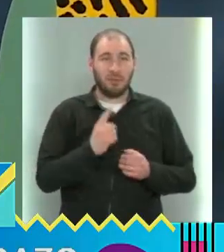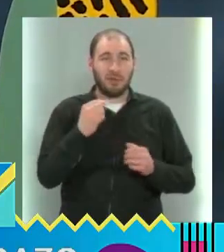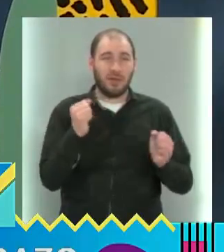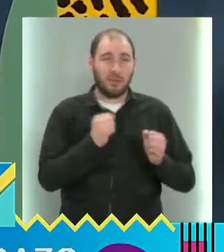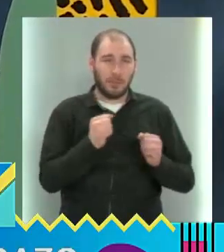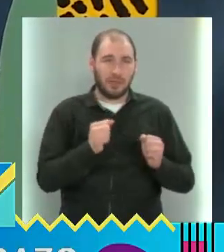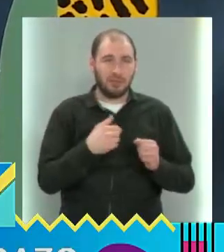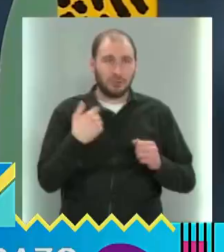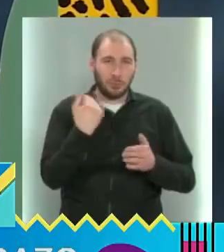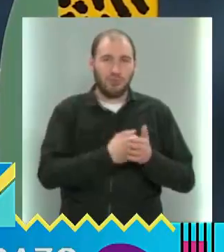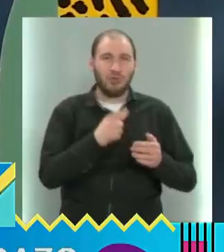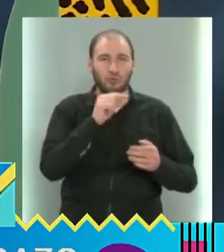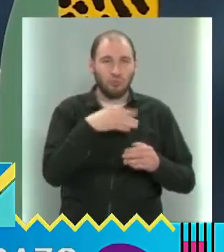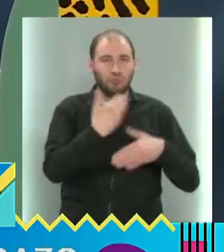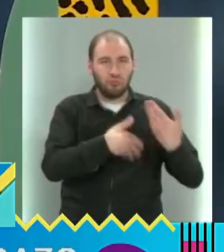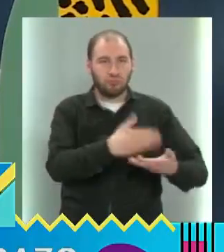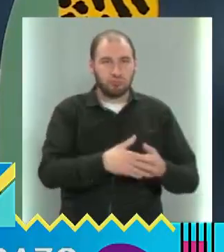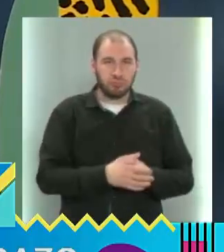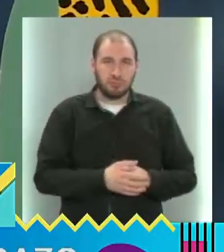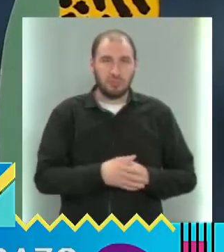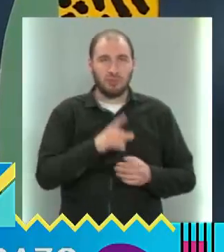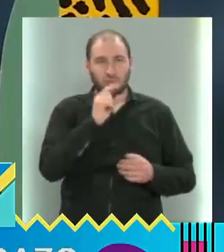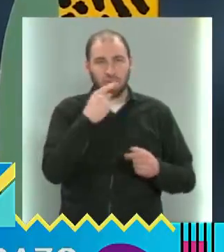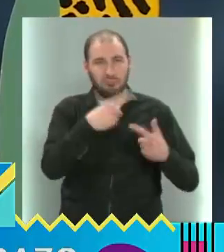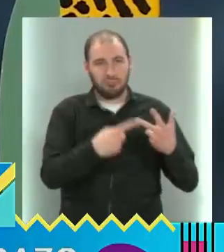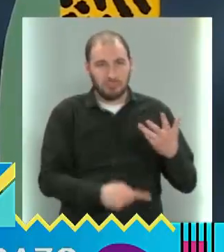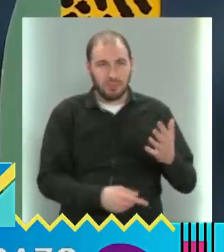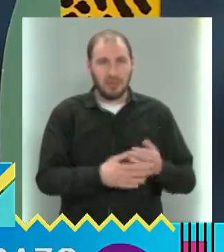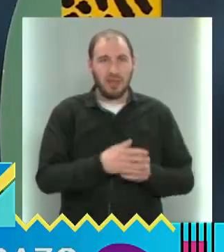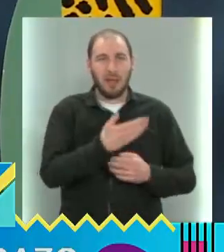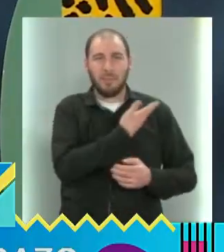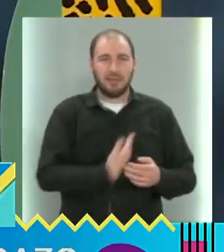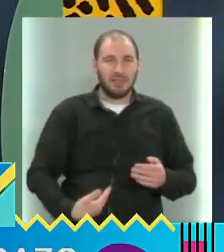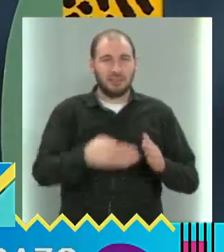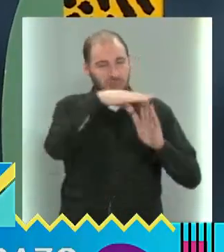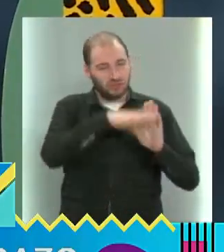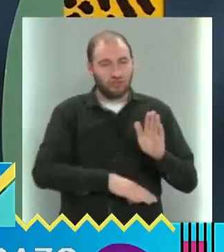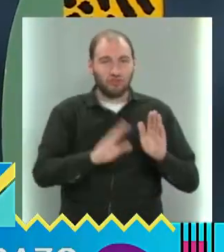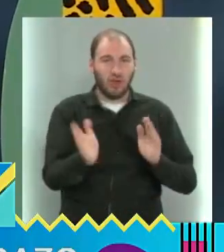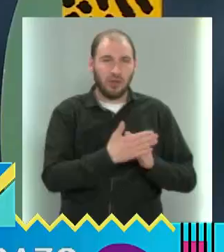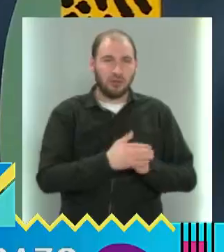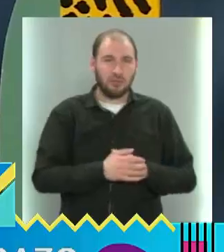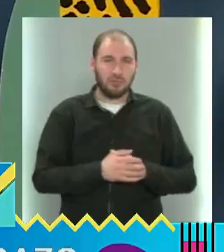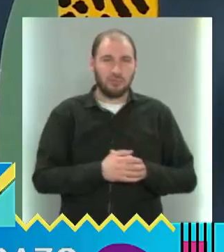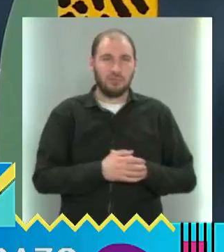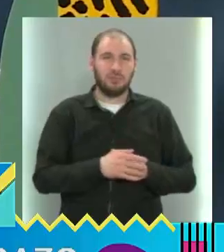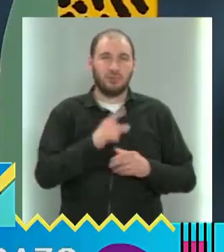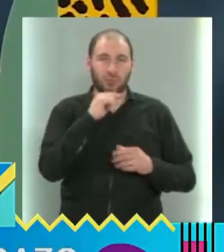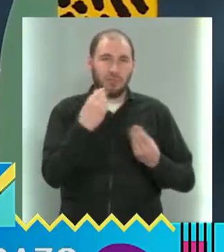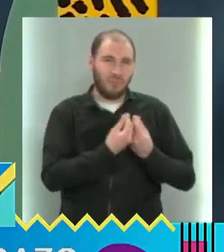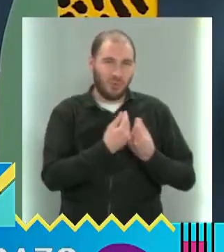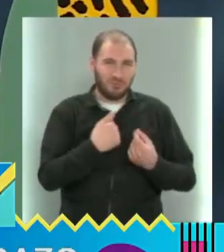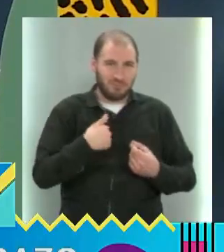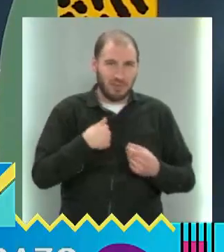que vengo estoy a full en Twitter. Ya he tuiteado del presidente a todos, así que ya hay varios tweets